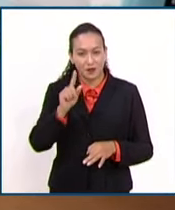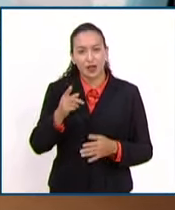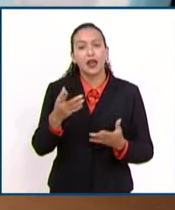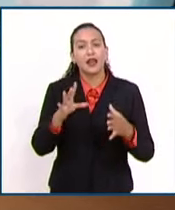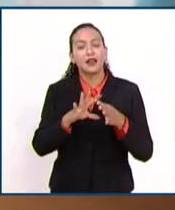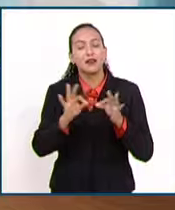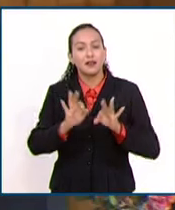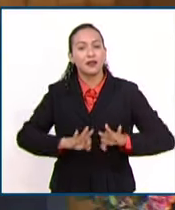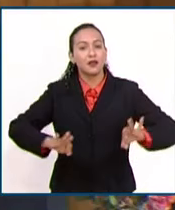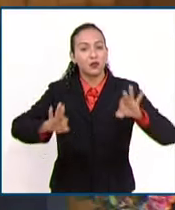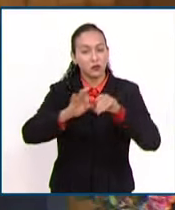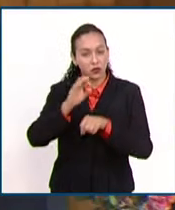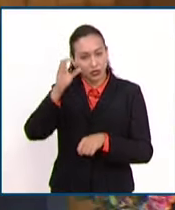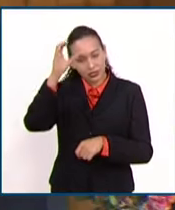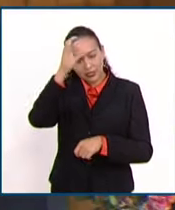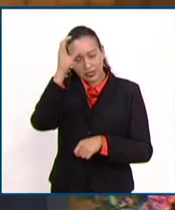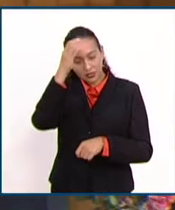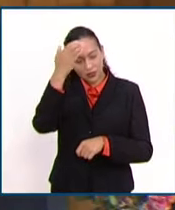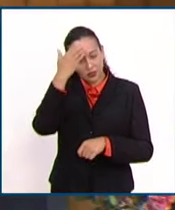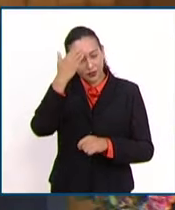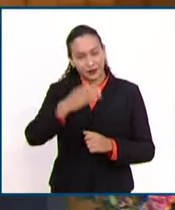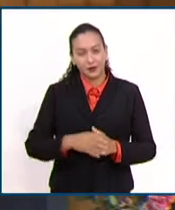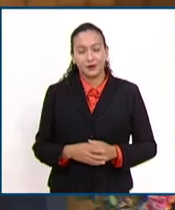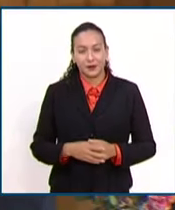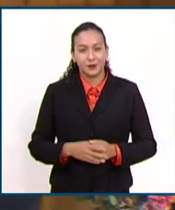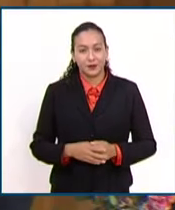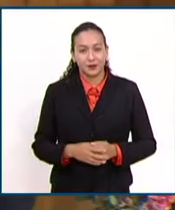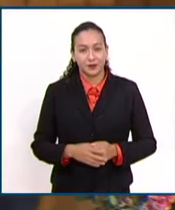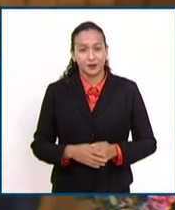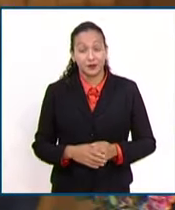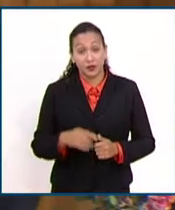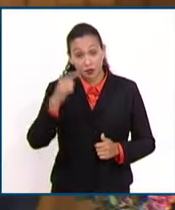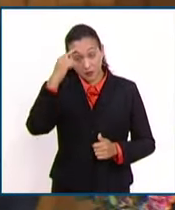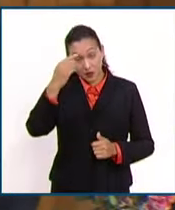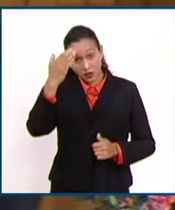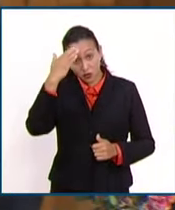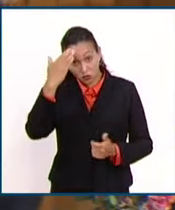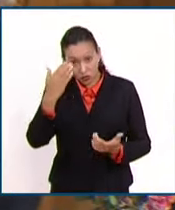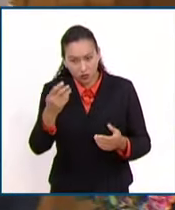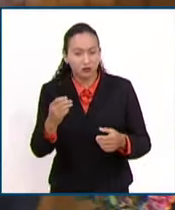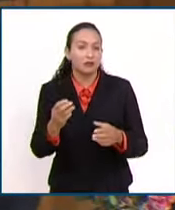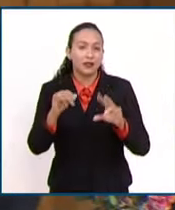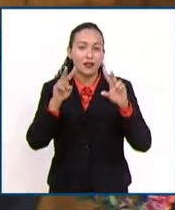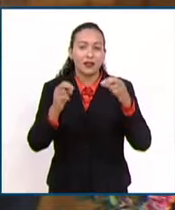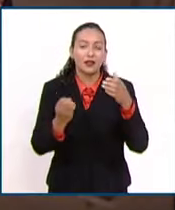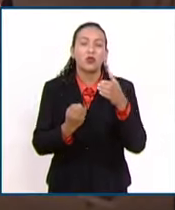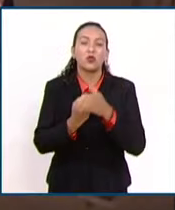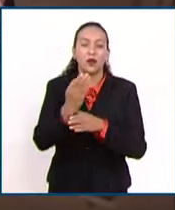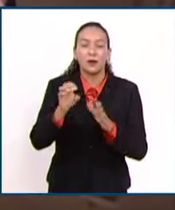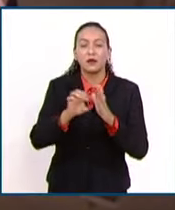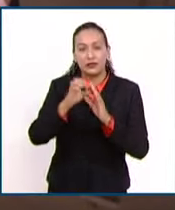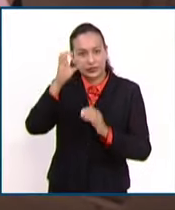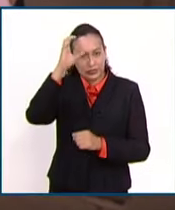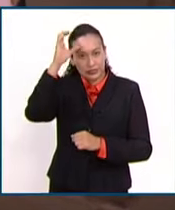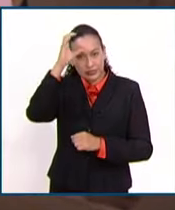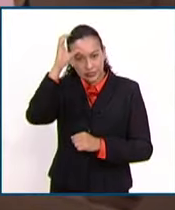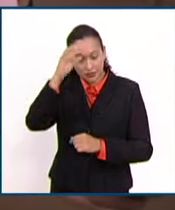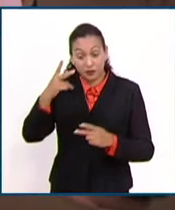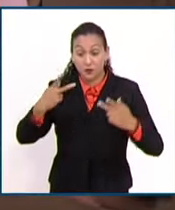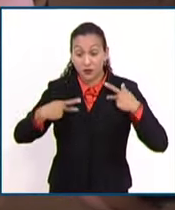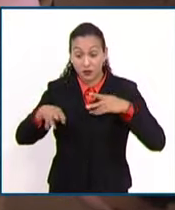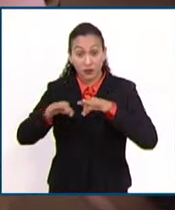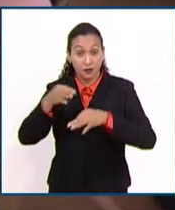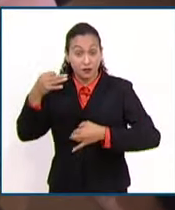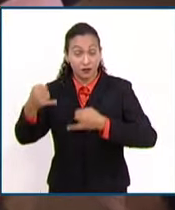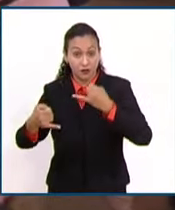científico. Para resolver los asuntos novedosos relacionados con la evolución de la ciencia, las personas